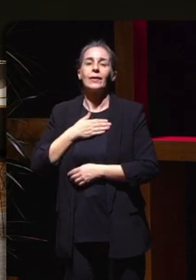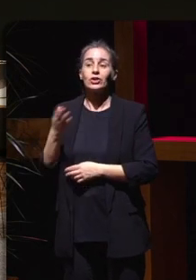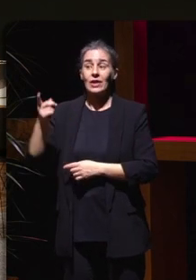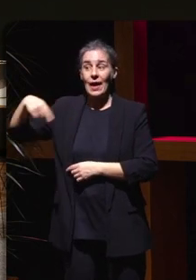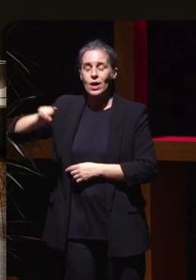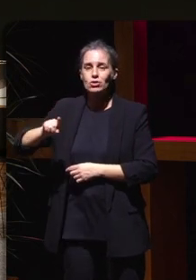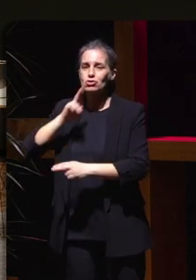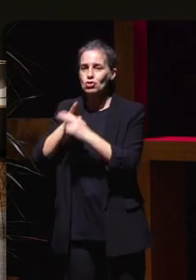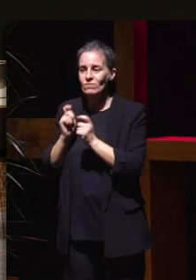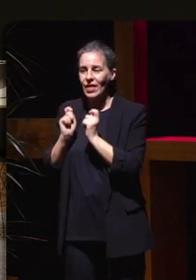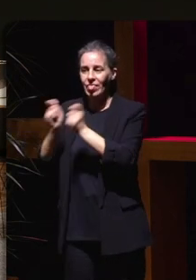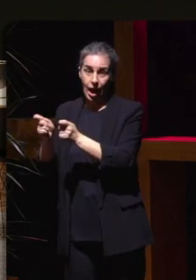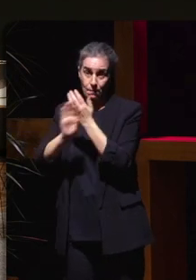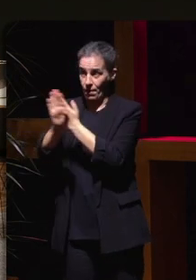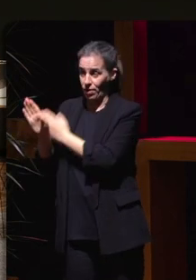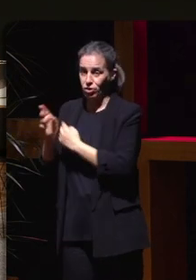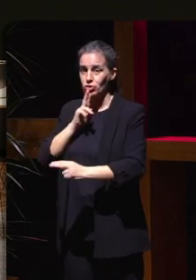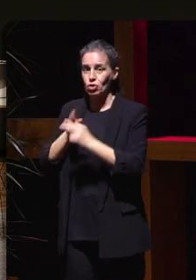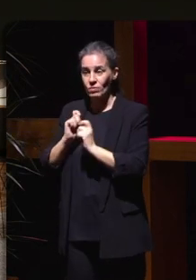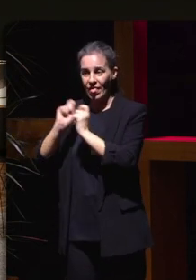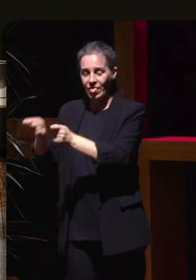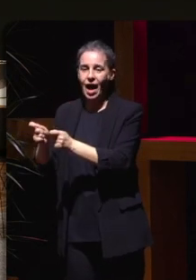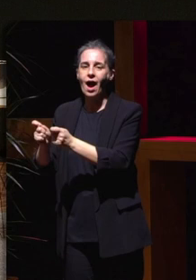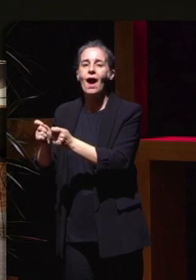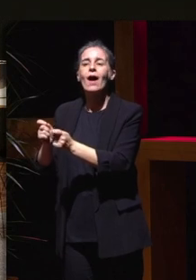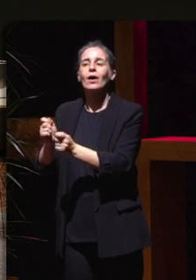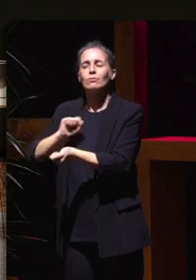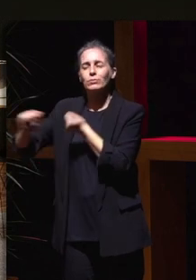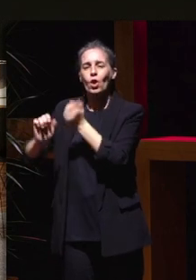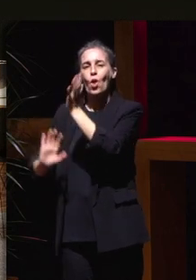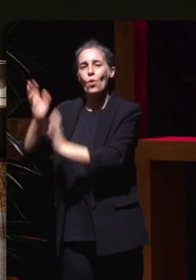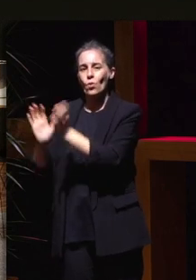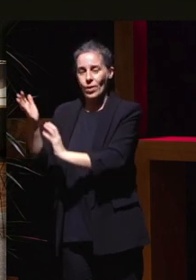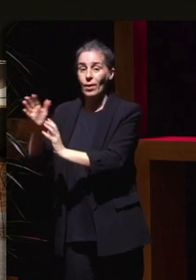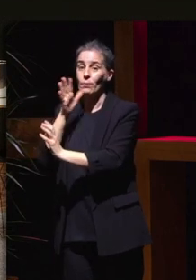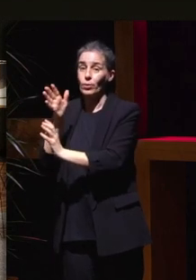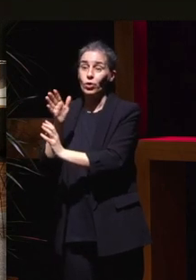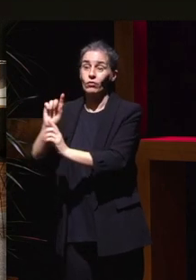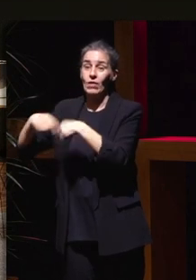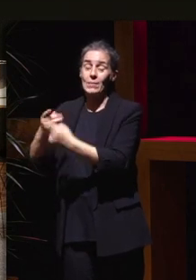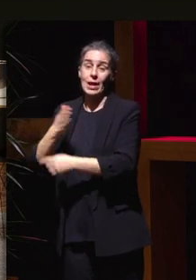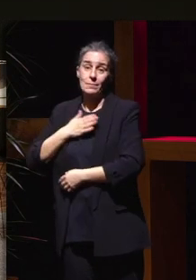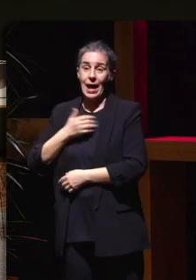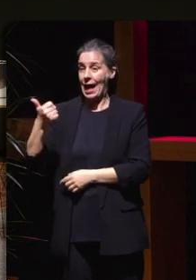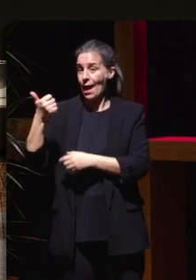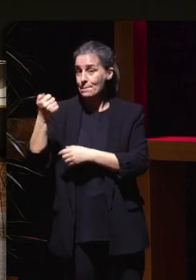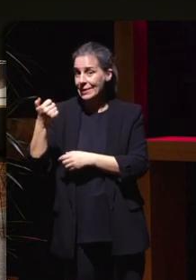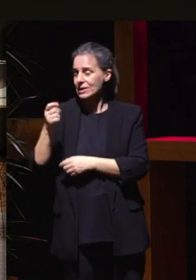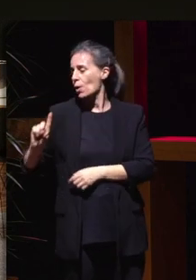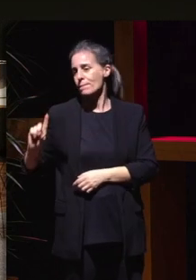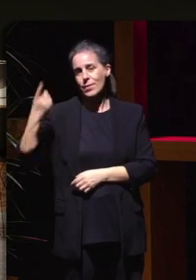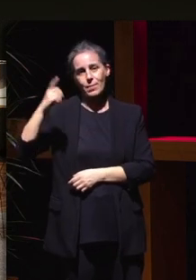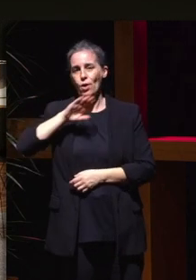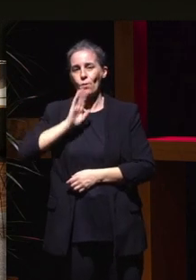alguien la media familia lebou o primero cheesqueiro que hubo muña os resto os que nos coñecen ven saben